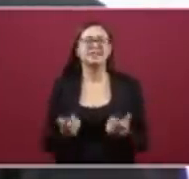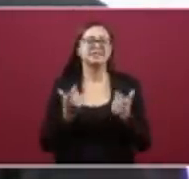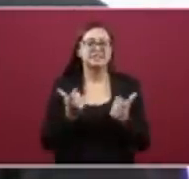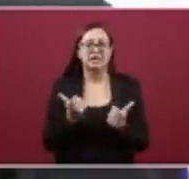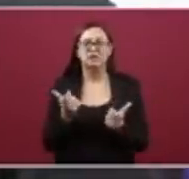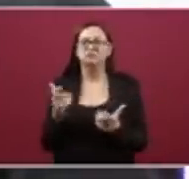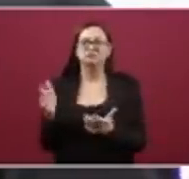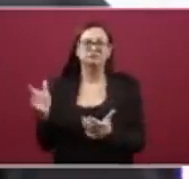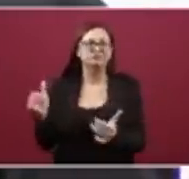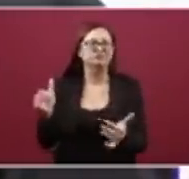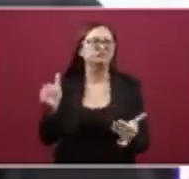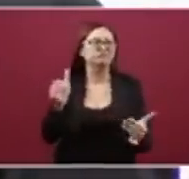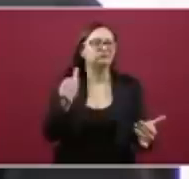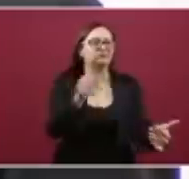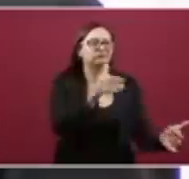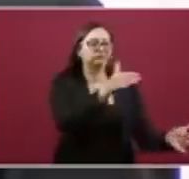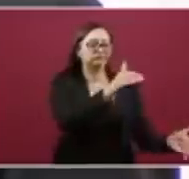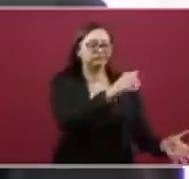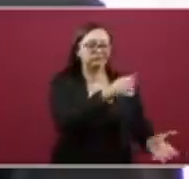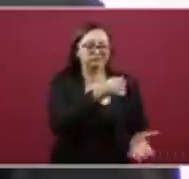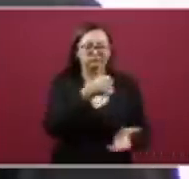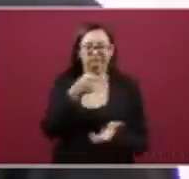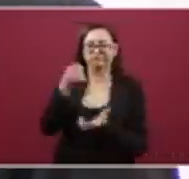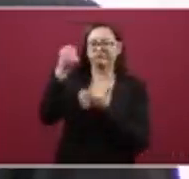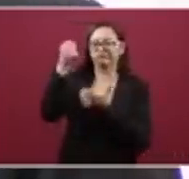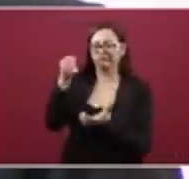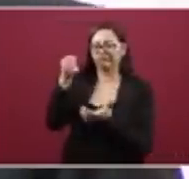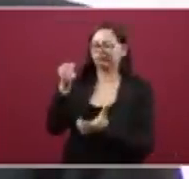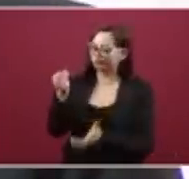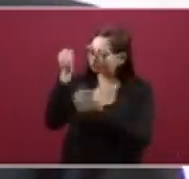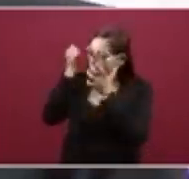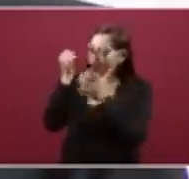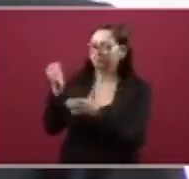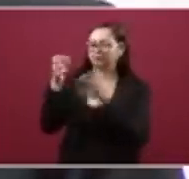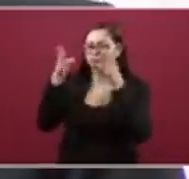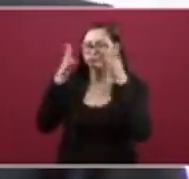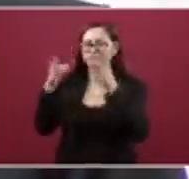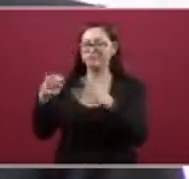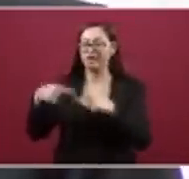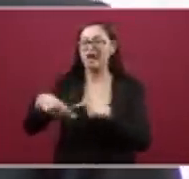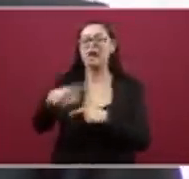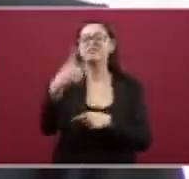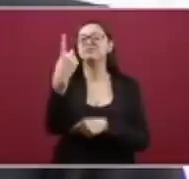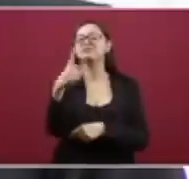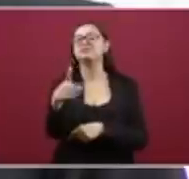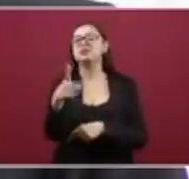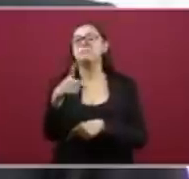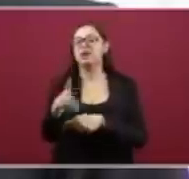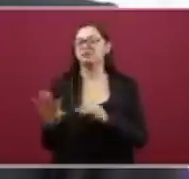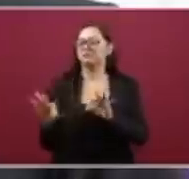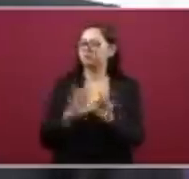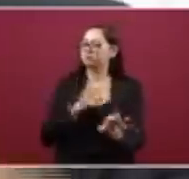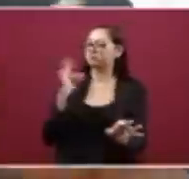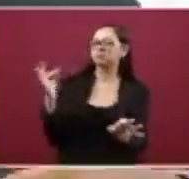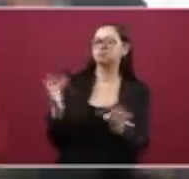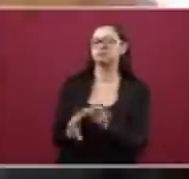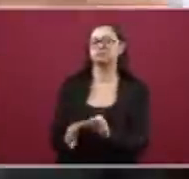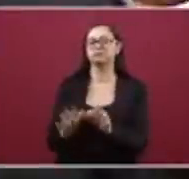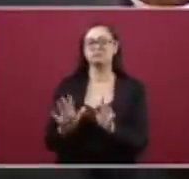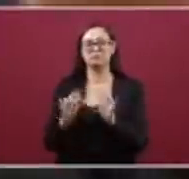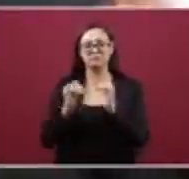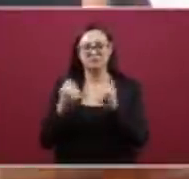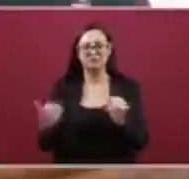para que en efecto terminemos esta obra en diciembre de este año que no se